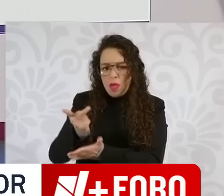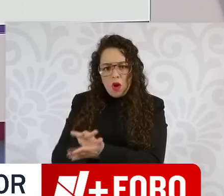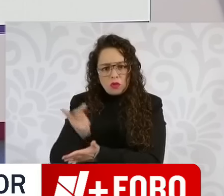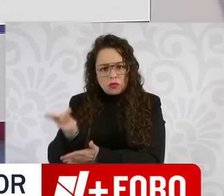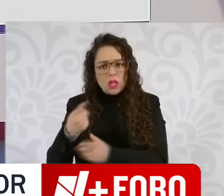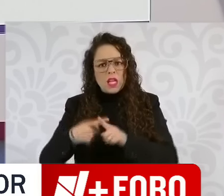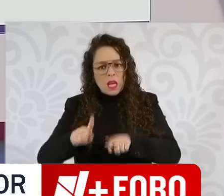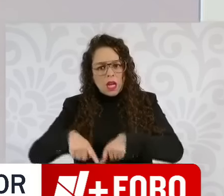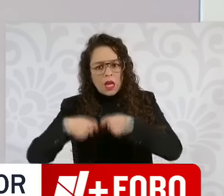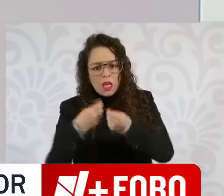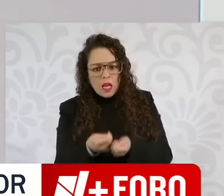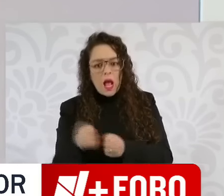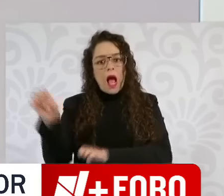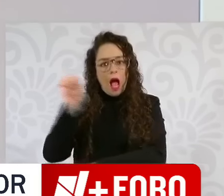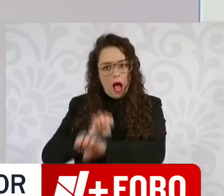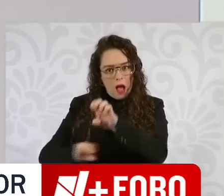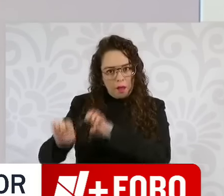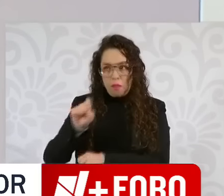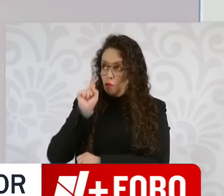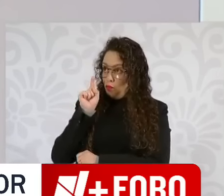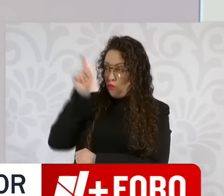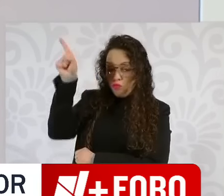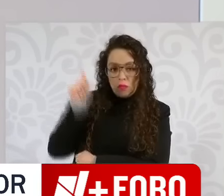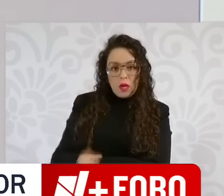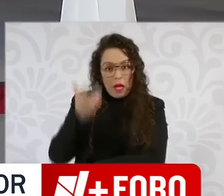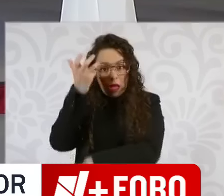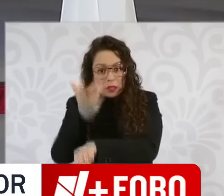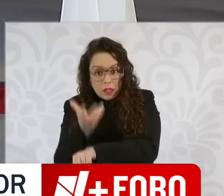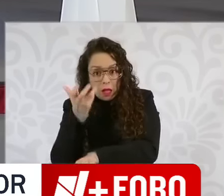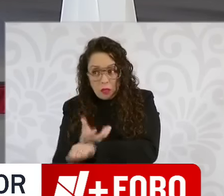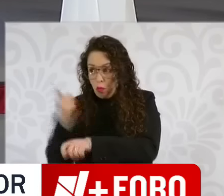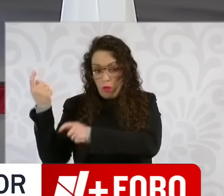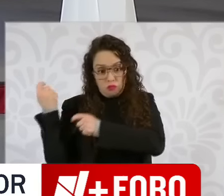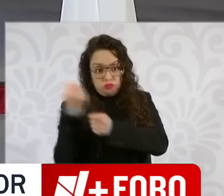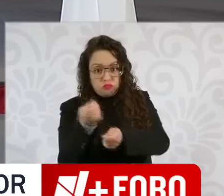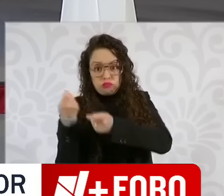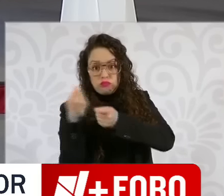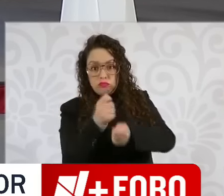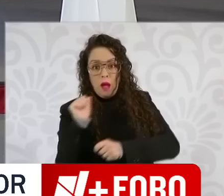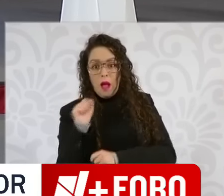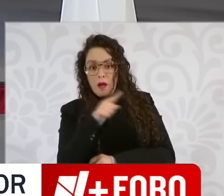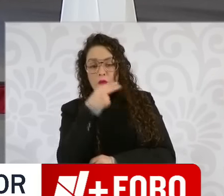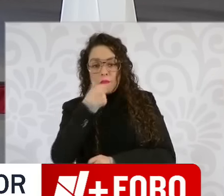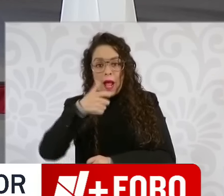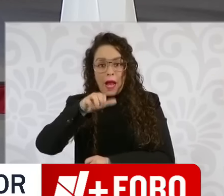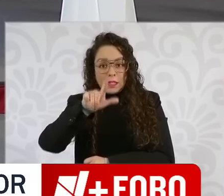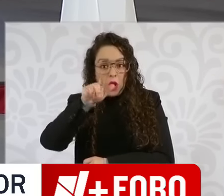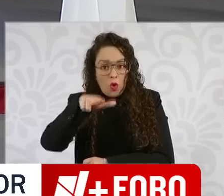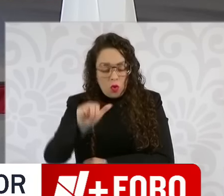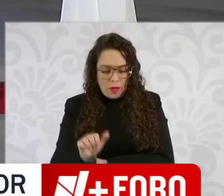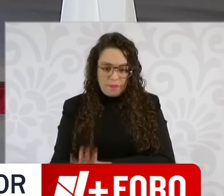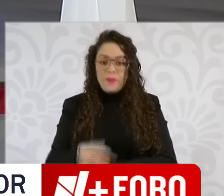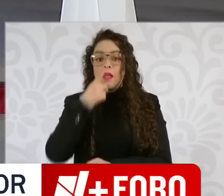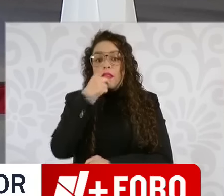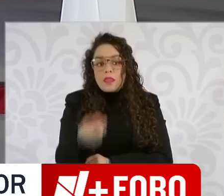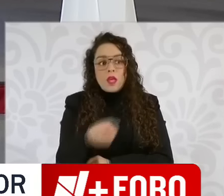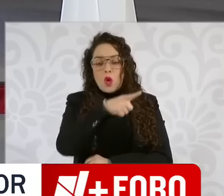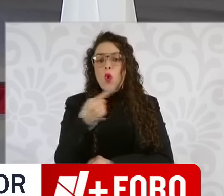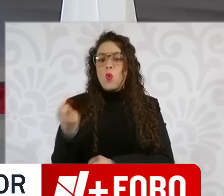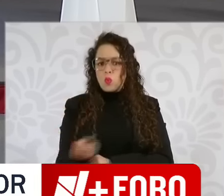materia en septiembre pasado, dijo que no existen razones legales para que el INE detenga la organización de la elección de jueces, ministros